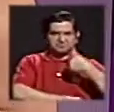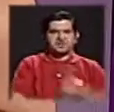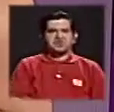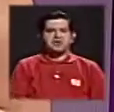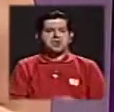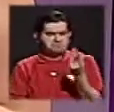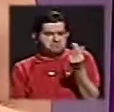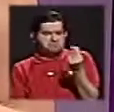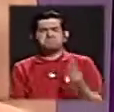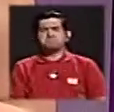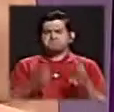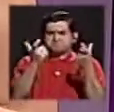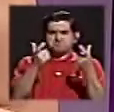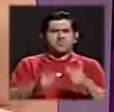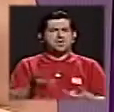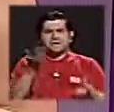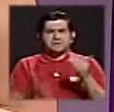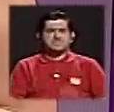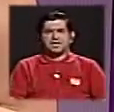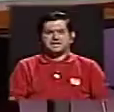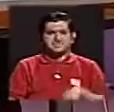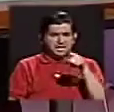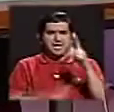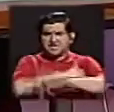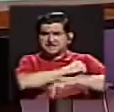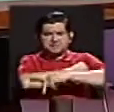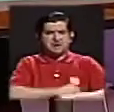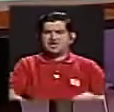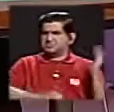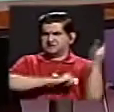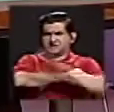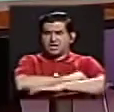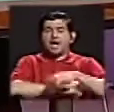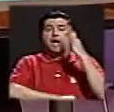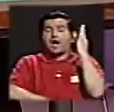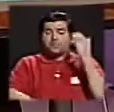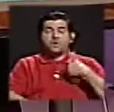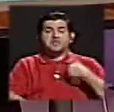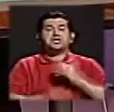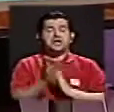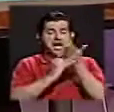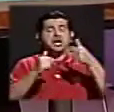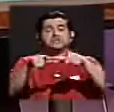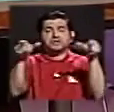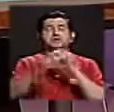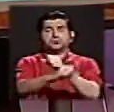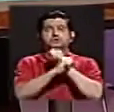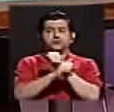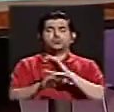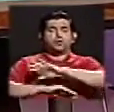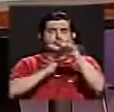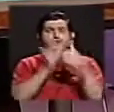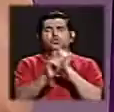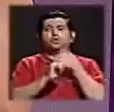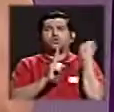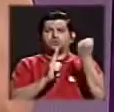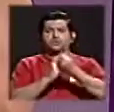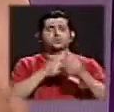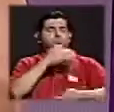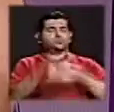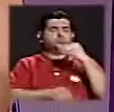mayores recursos, en estos países donde no está penalizado. Las mujeres pueden acceder a un lugar seguro con todas las condiciones, pueden tener